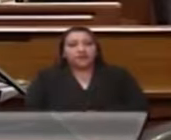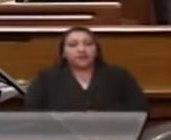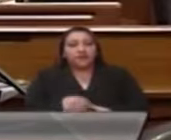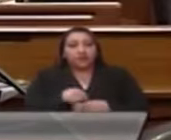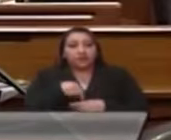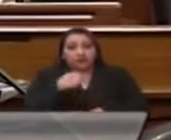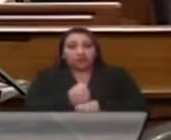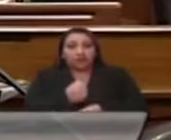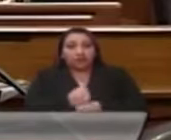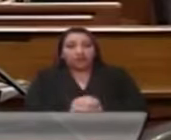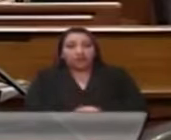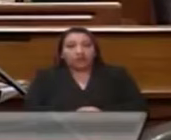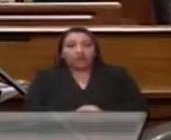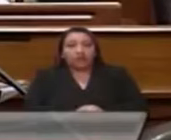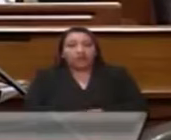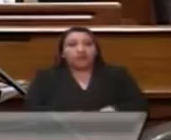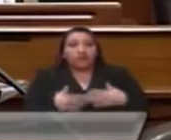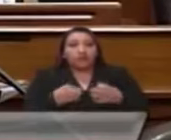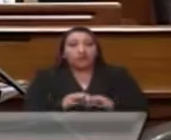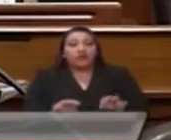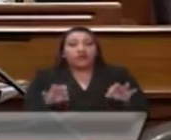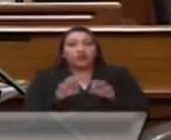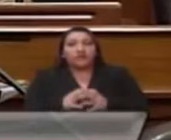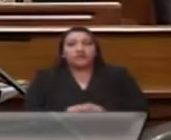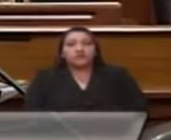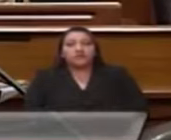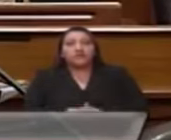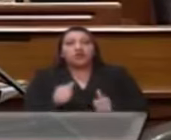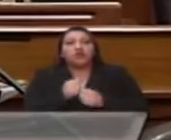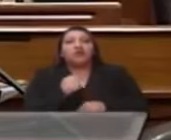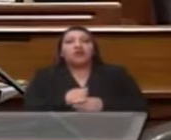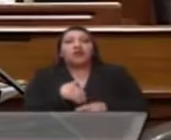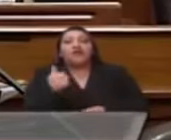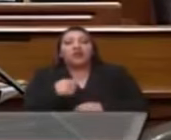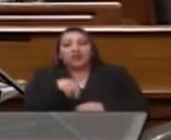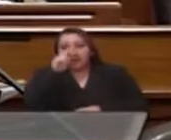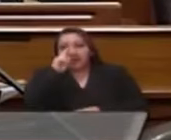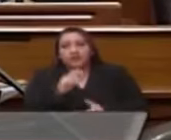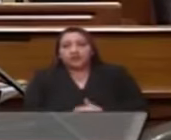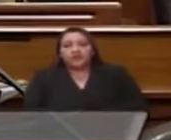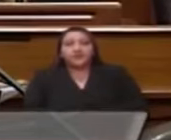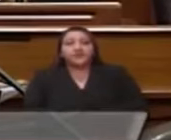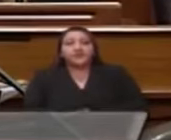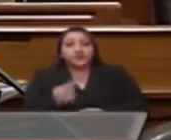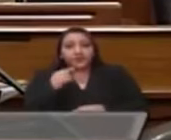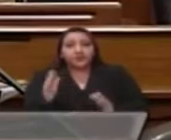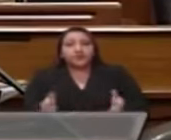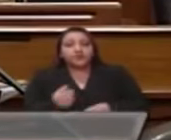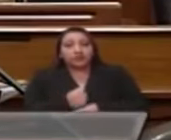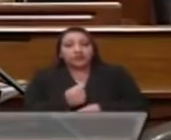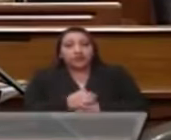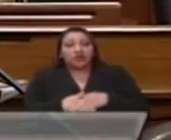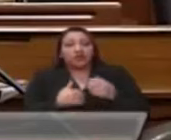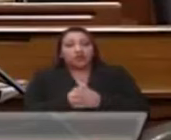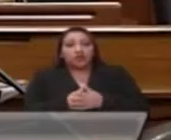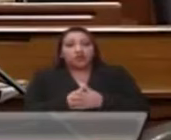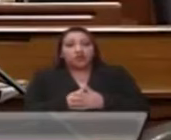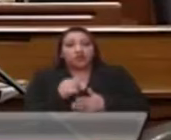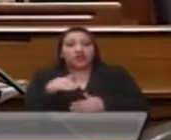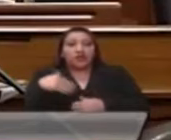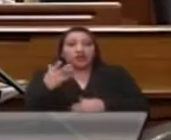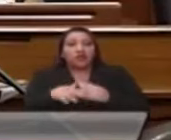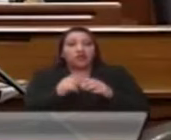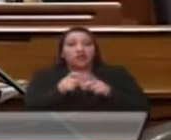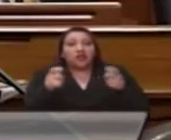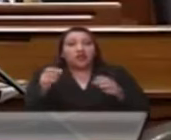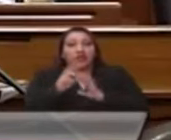En esta línea, daremos prioridad en la acción externa peruana a incentivar la productividad y prosperidad de